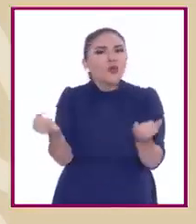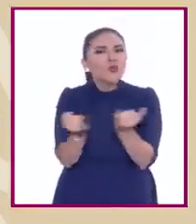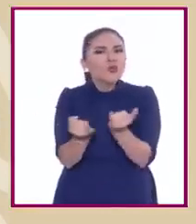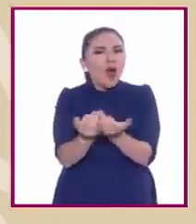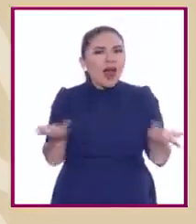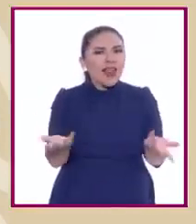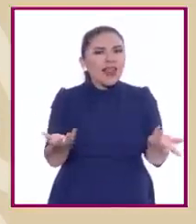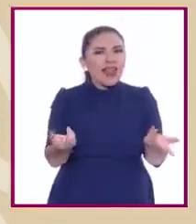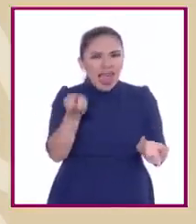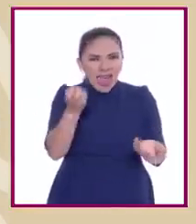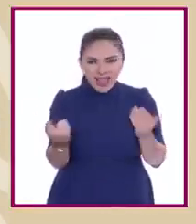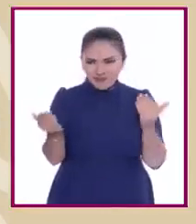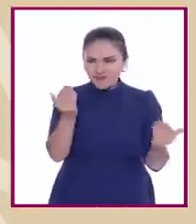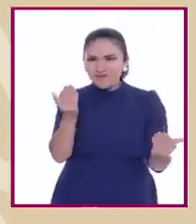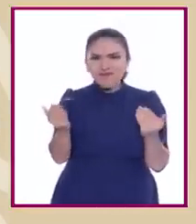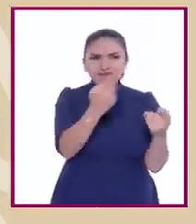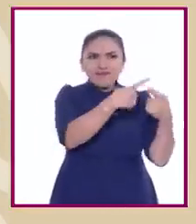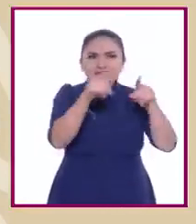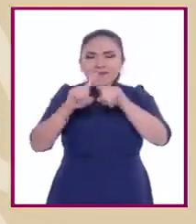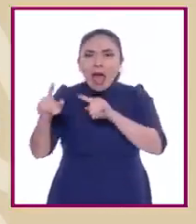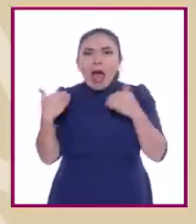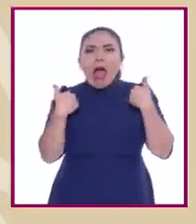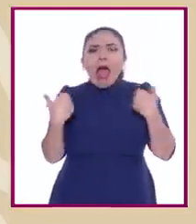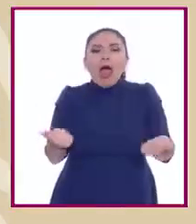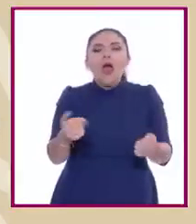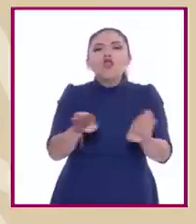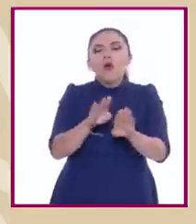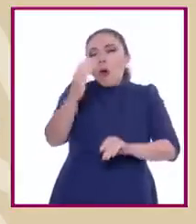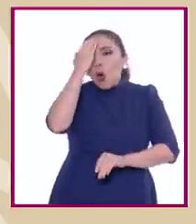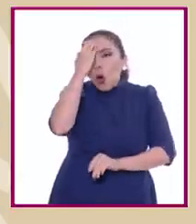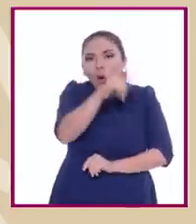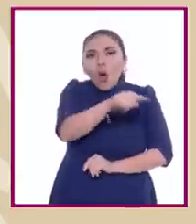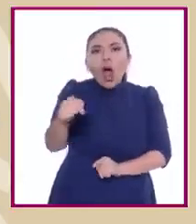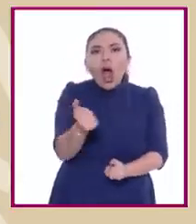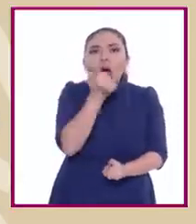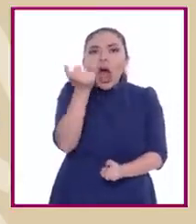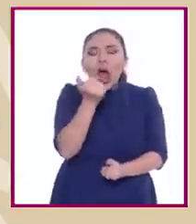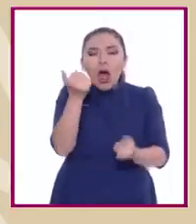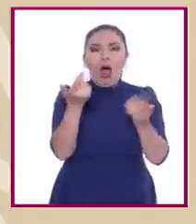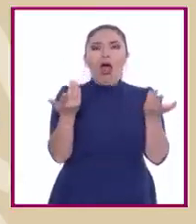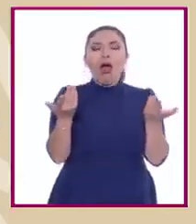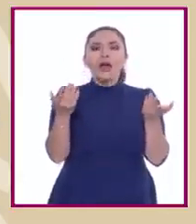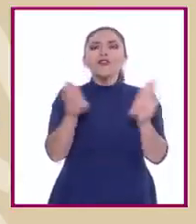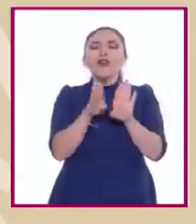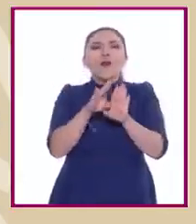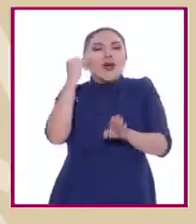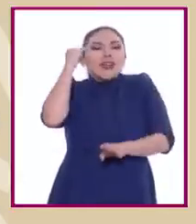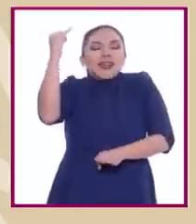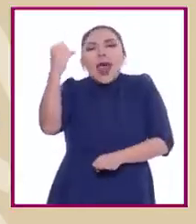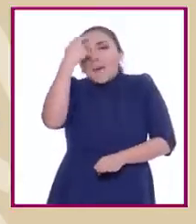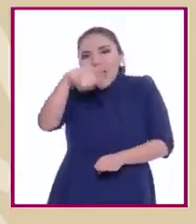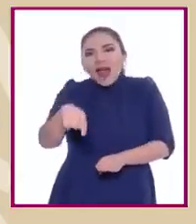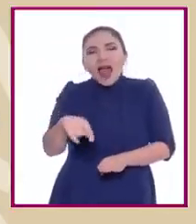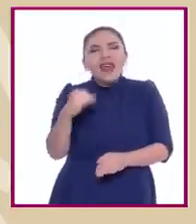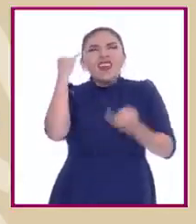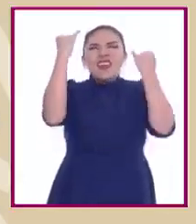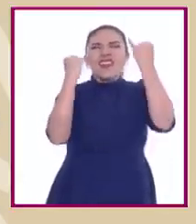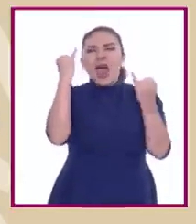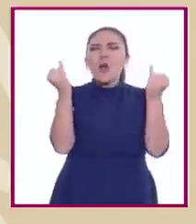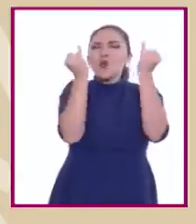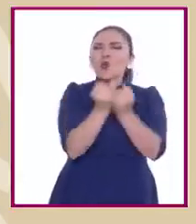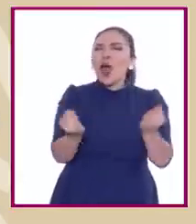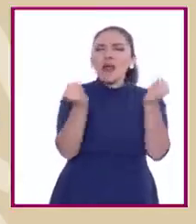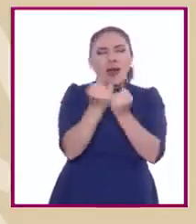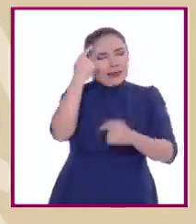oxidan. Entonces, todo este tipo de situaciones ponen en jaque al estudiante y la idea es que vaya